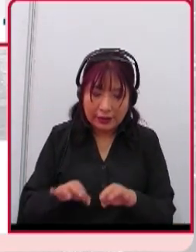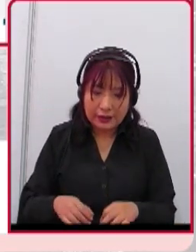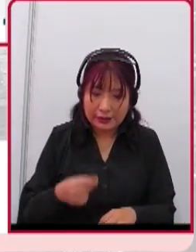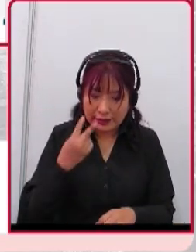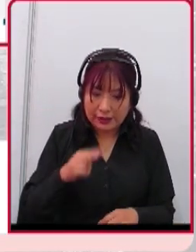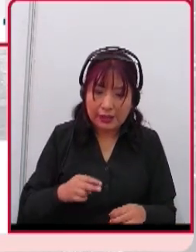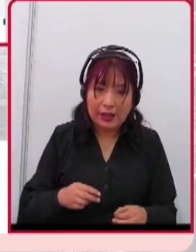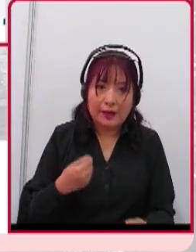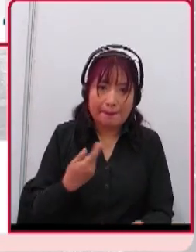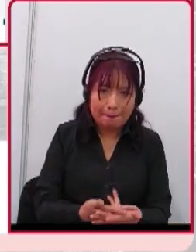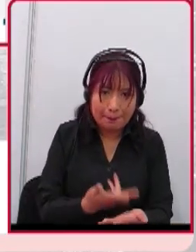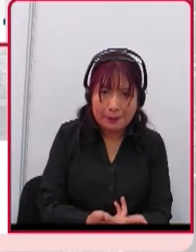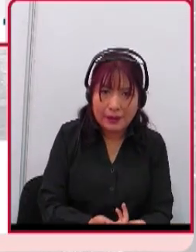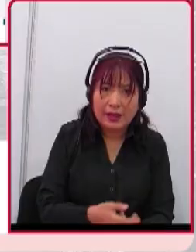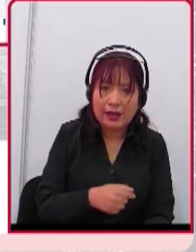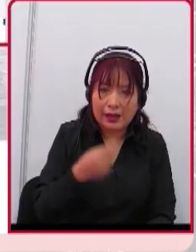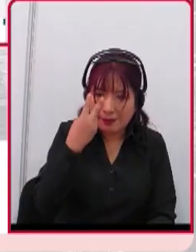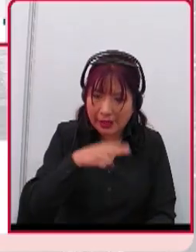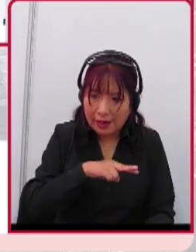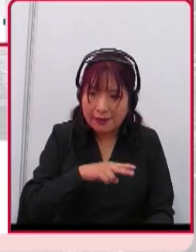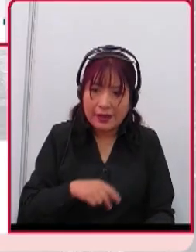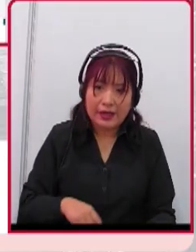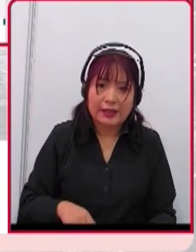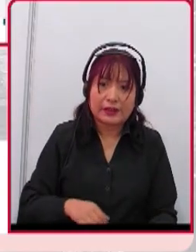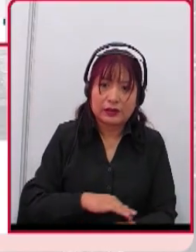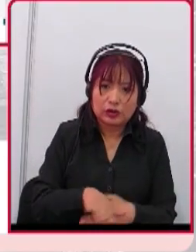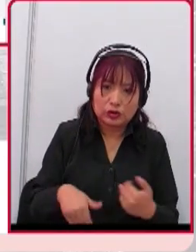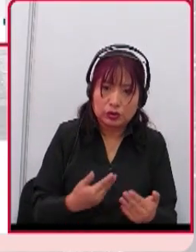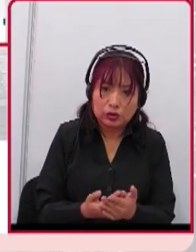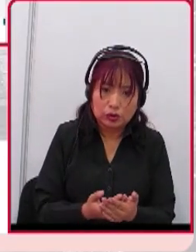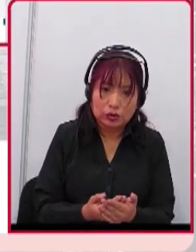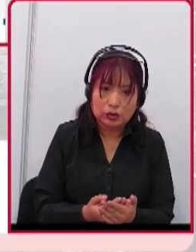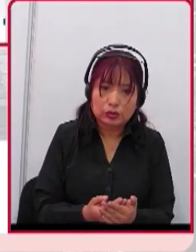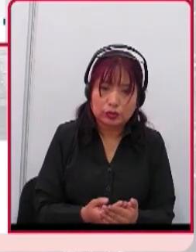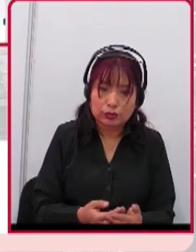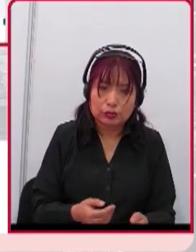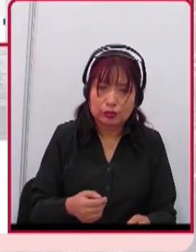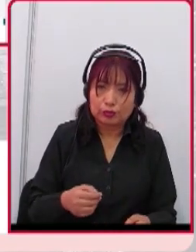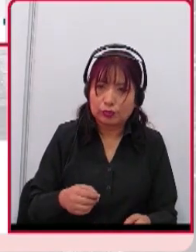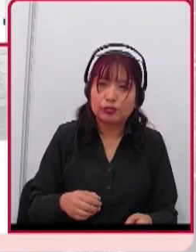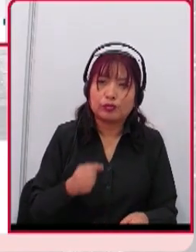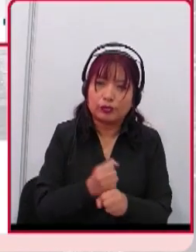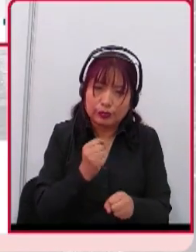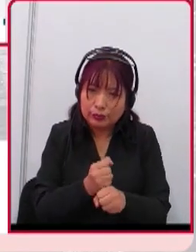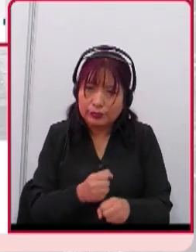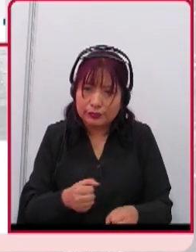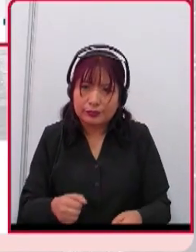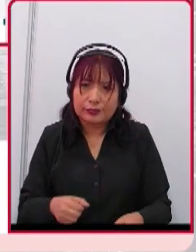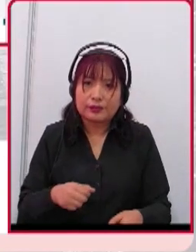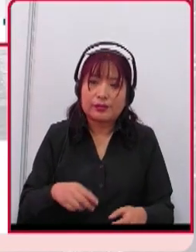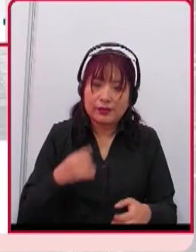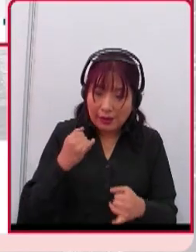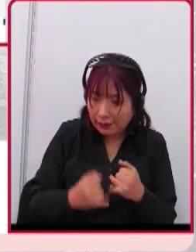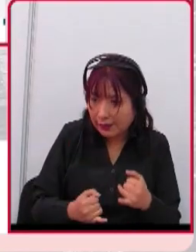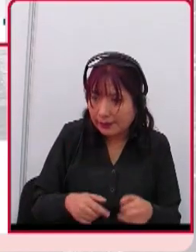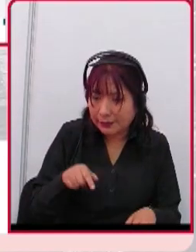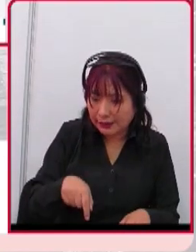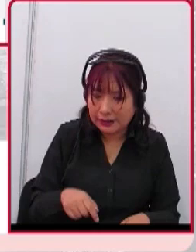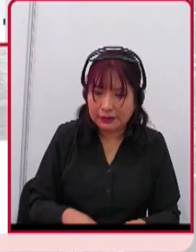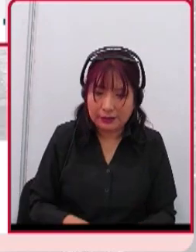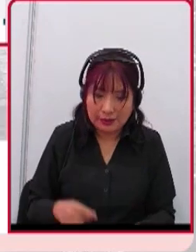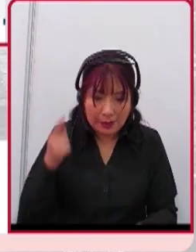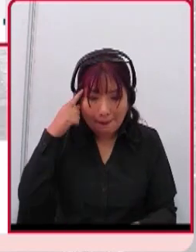el uso eficiente de estos recursos y evitar justamente un mal uso o un derroche justamente de los fondos que van